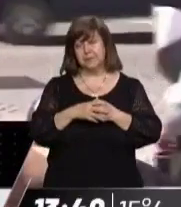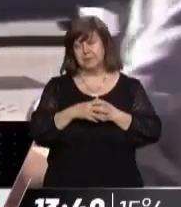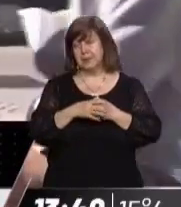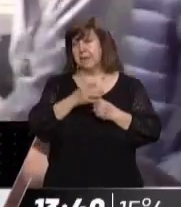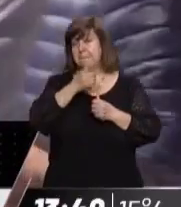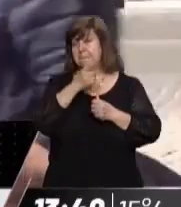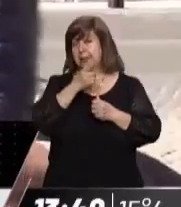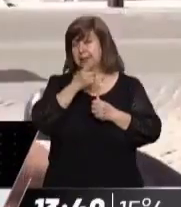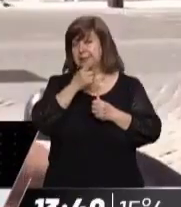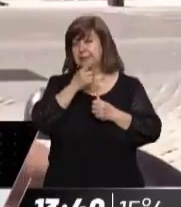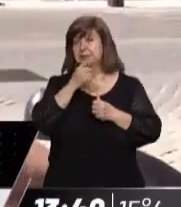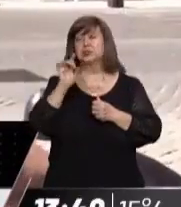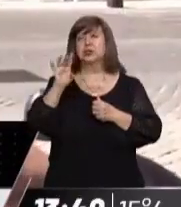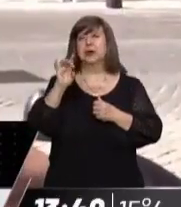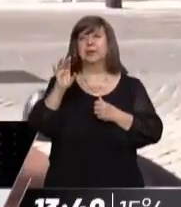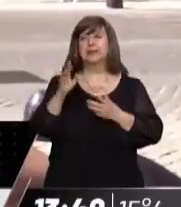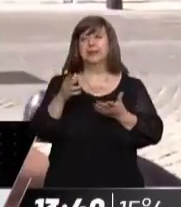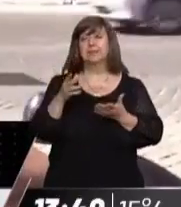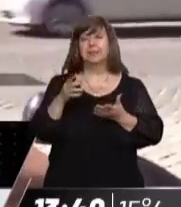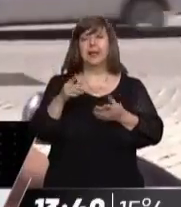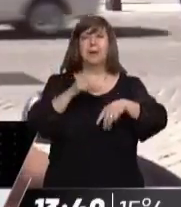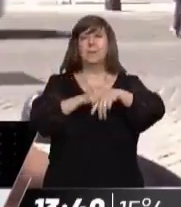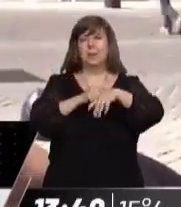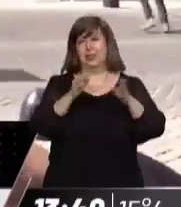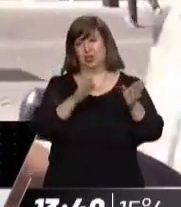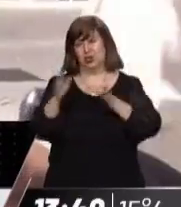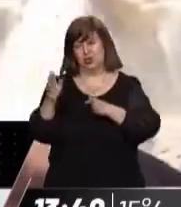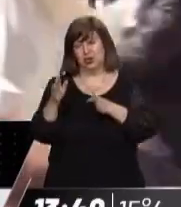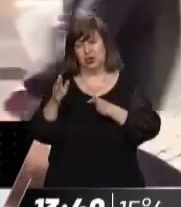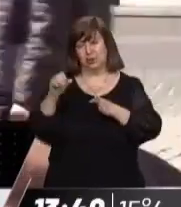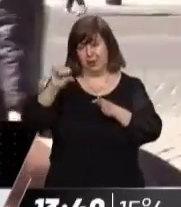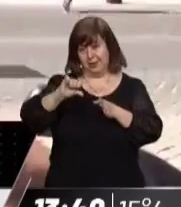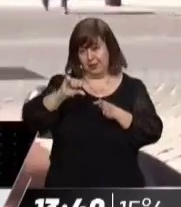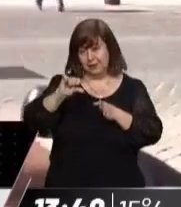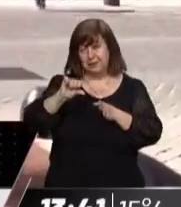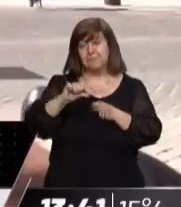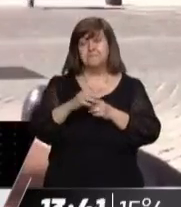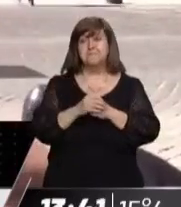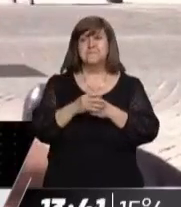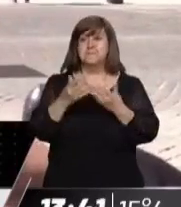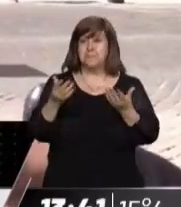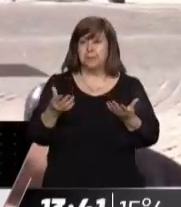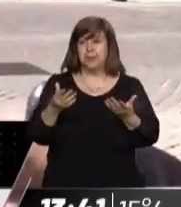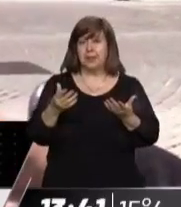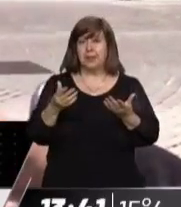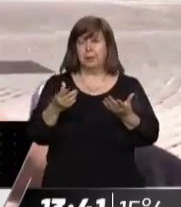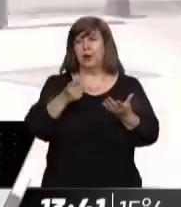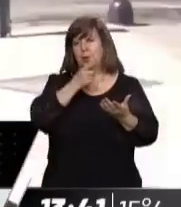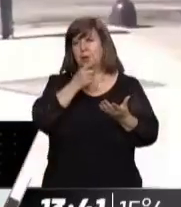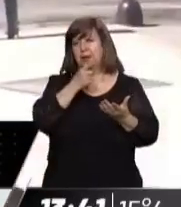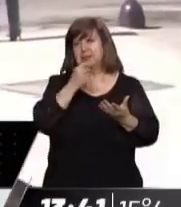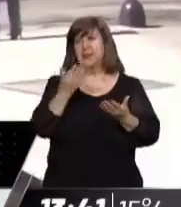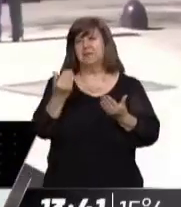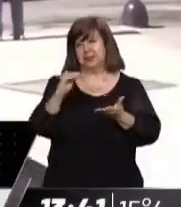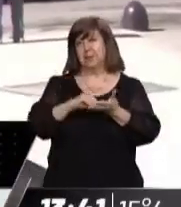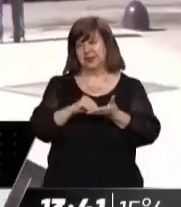medida para paliar una difícil situación que estamos pasando, ¿no? Pero estimo que es insuficiente. Creo